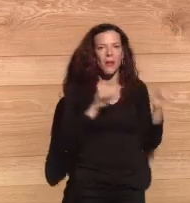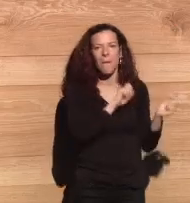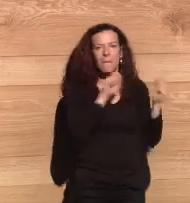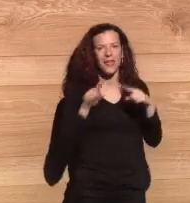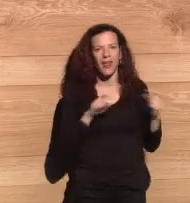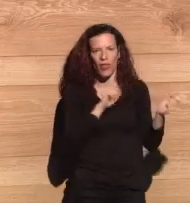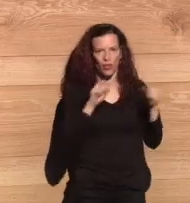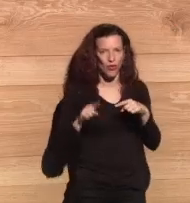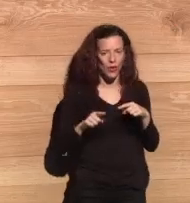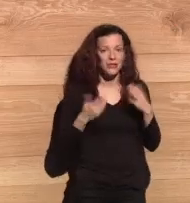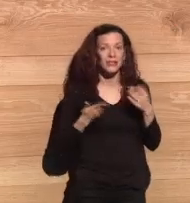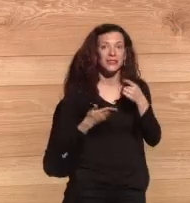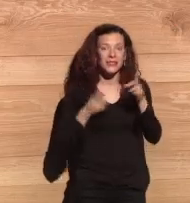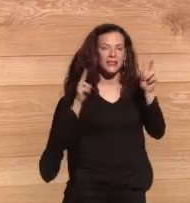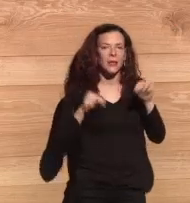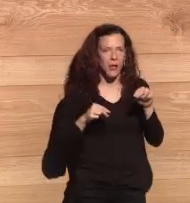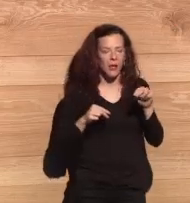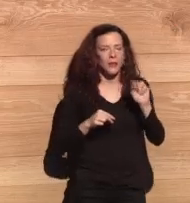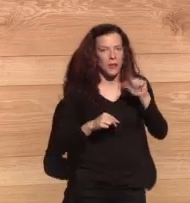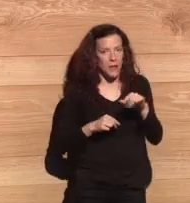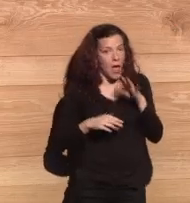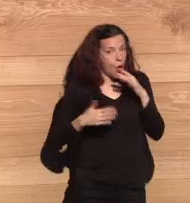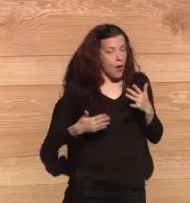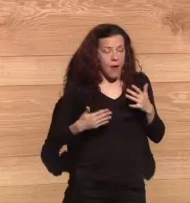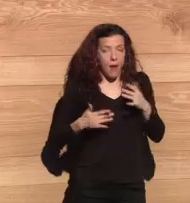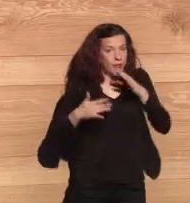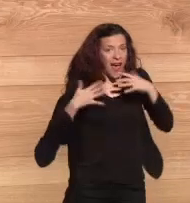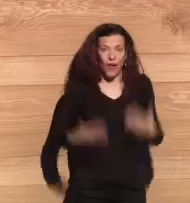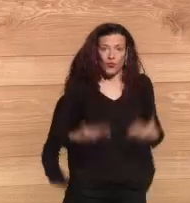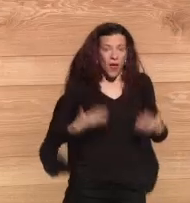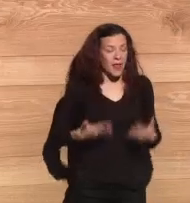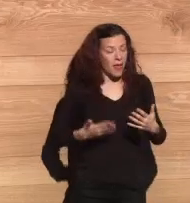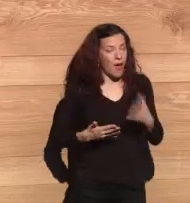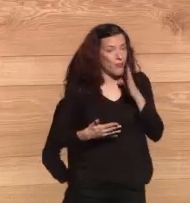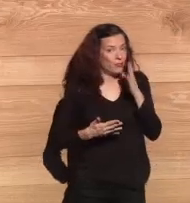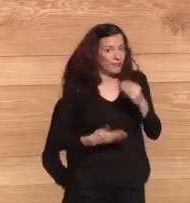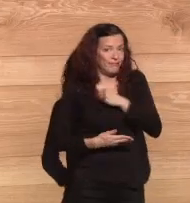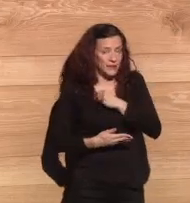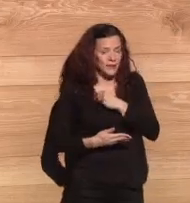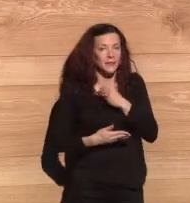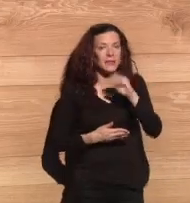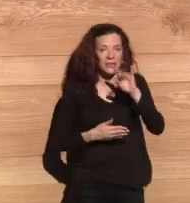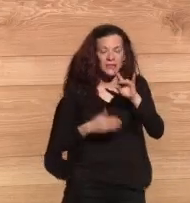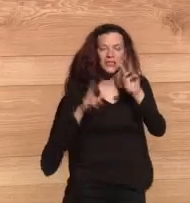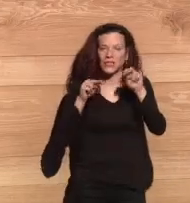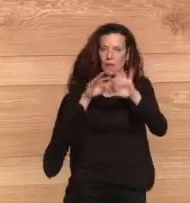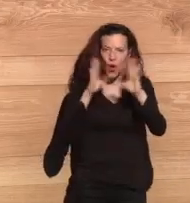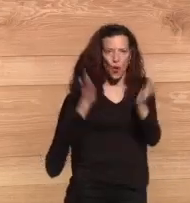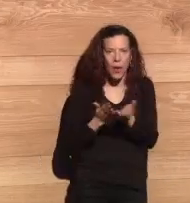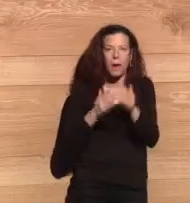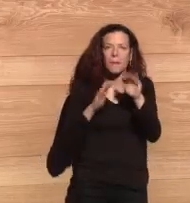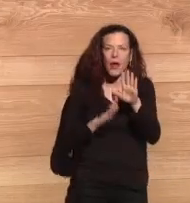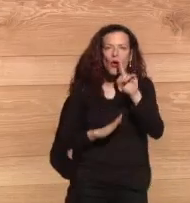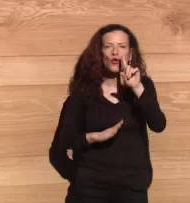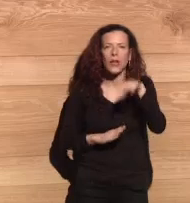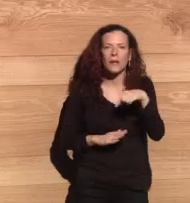Sí. Es un tema también de rabiosa actualidad, por desgracia. Sí, es un tema global, ¿no? Global, sí. Pero también es